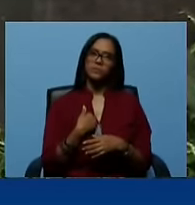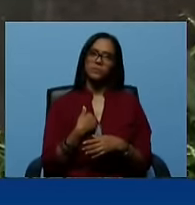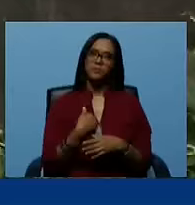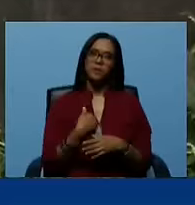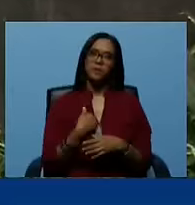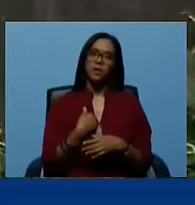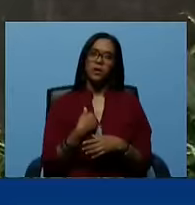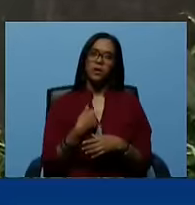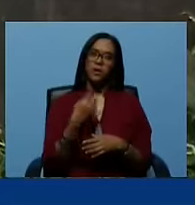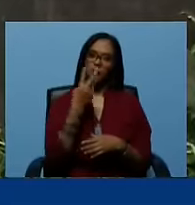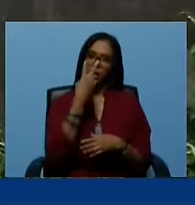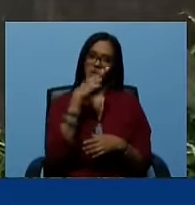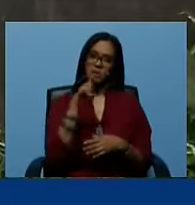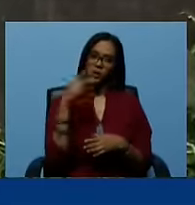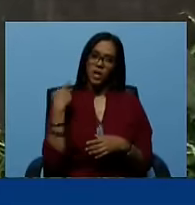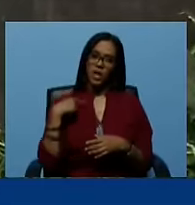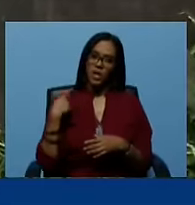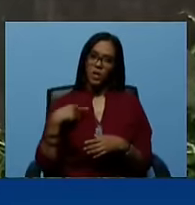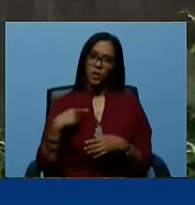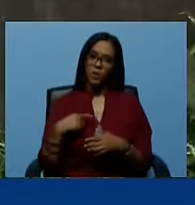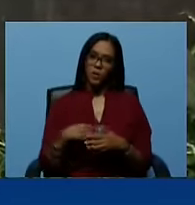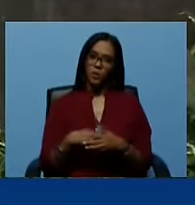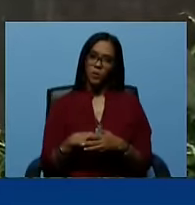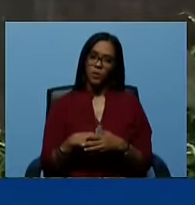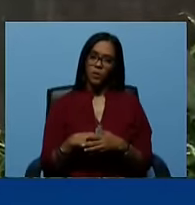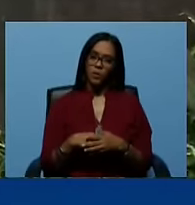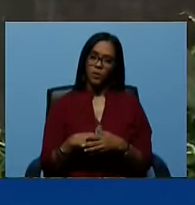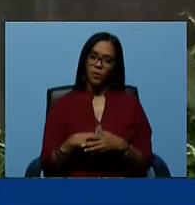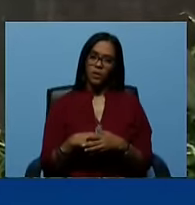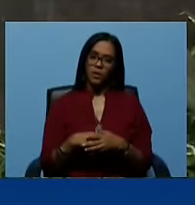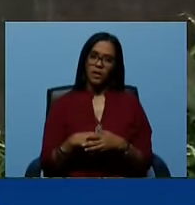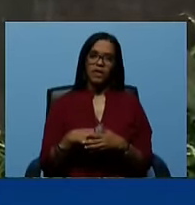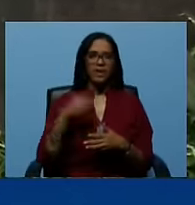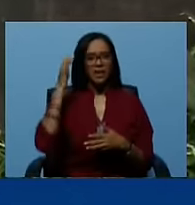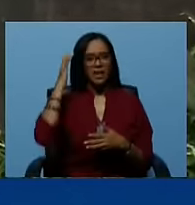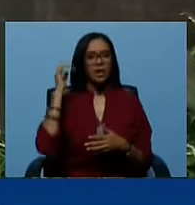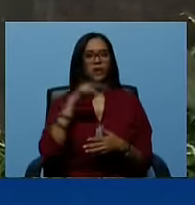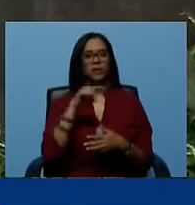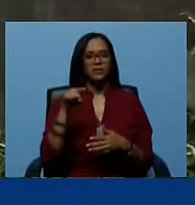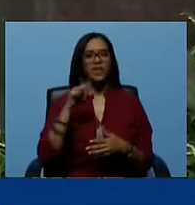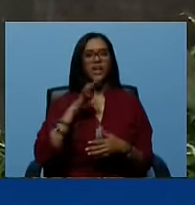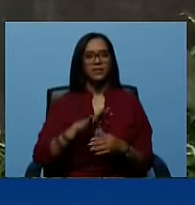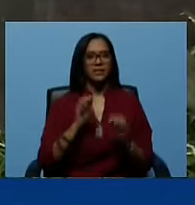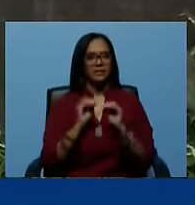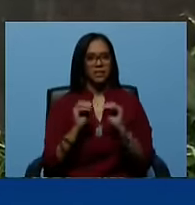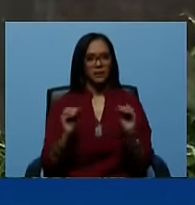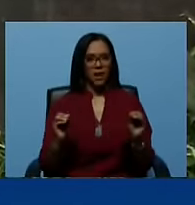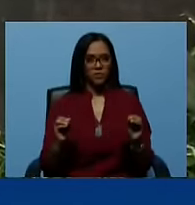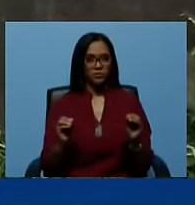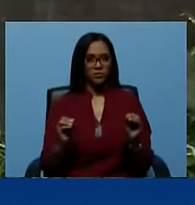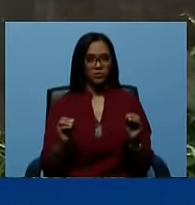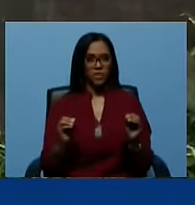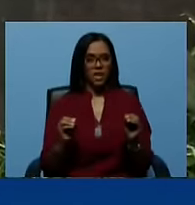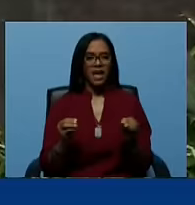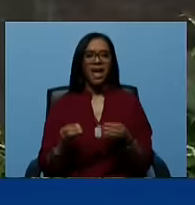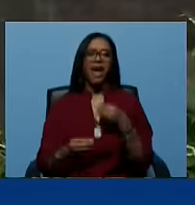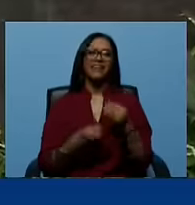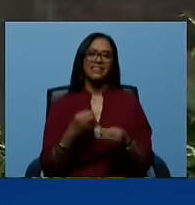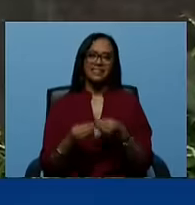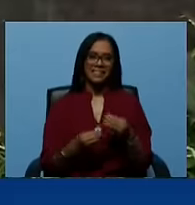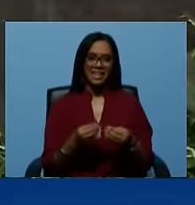con la visión que tengo, creo que ustedes están llamados a ser la